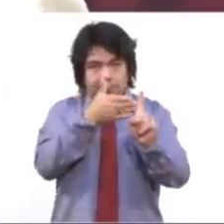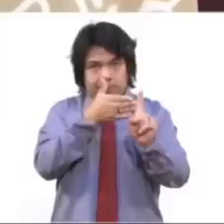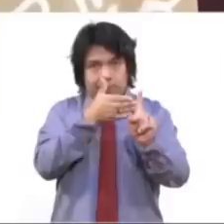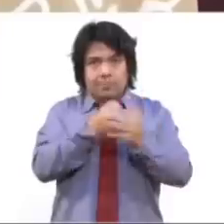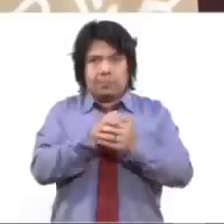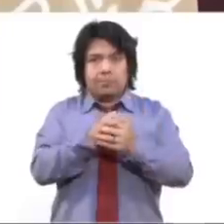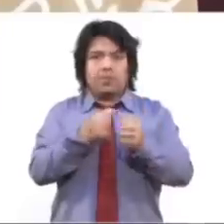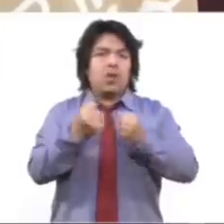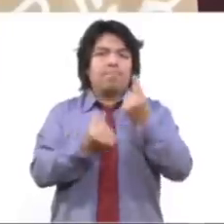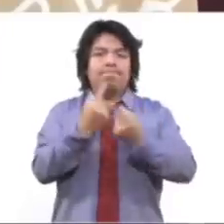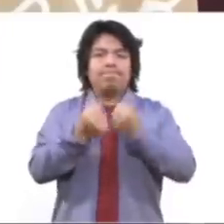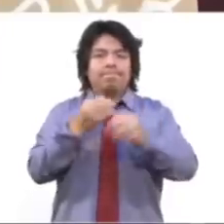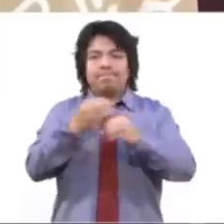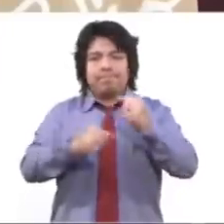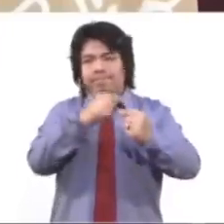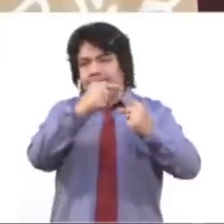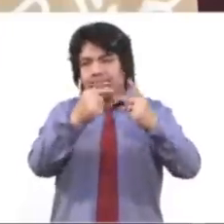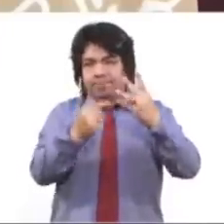Quiero tocarles varios temas